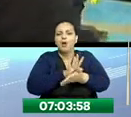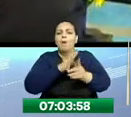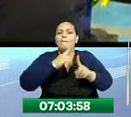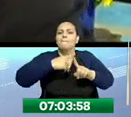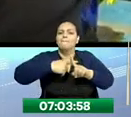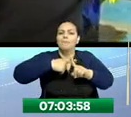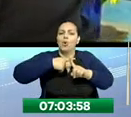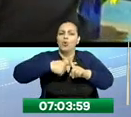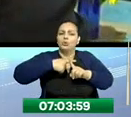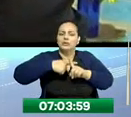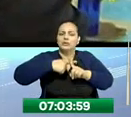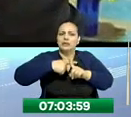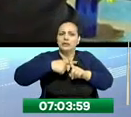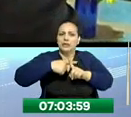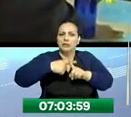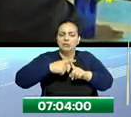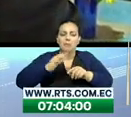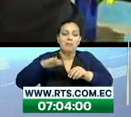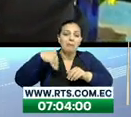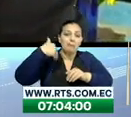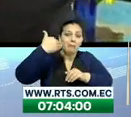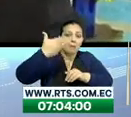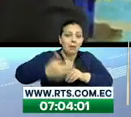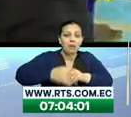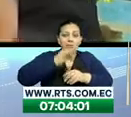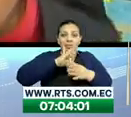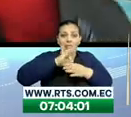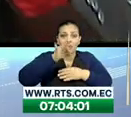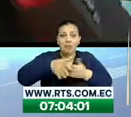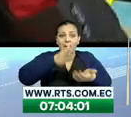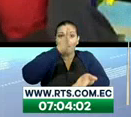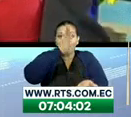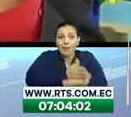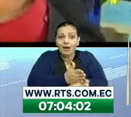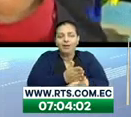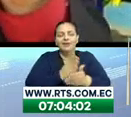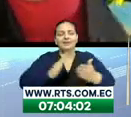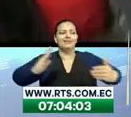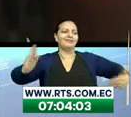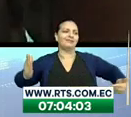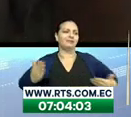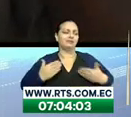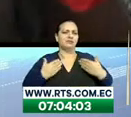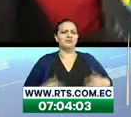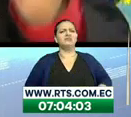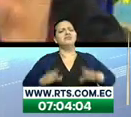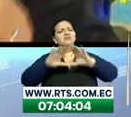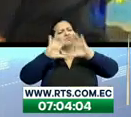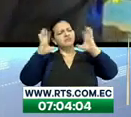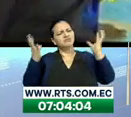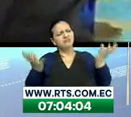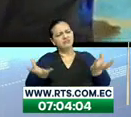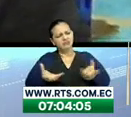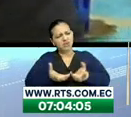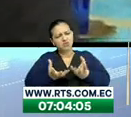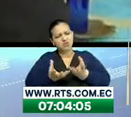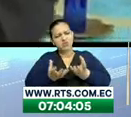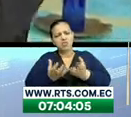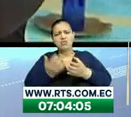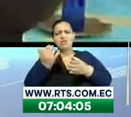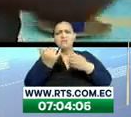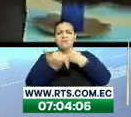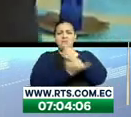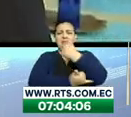humanidad, no solamente para el Ecuador. En cada confín de la tierra, gente llora porque ha perdido a sus seres queridos. No todos tienen